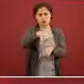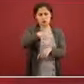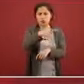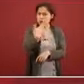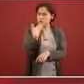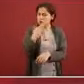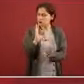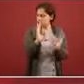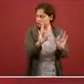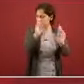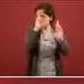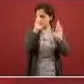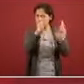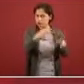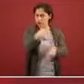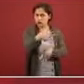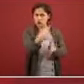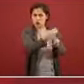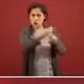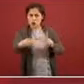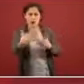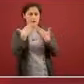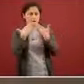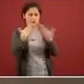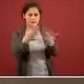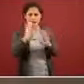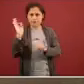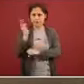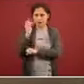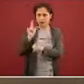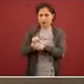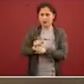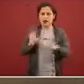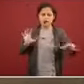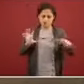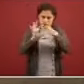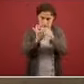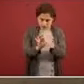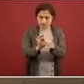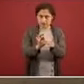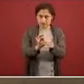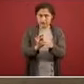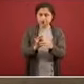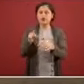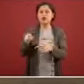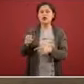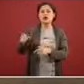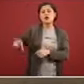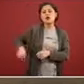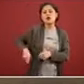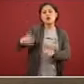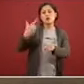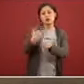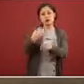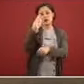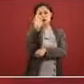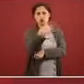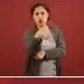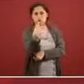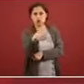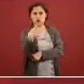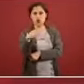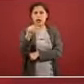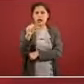organicen como consideren más procedente, y en este grupo de gobernadores de Acción Nacional, como se ha denominado al